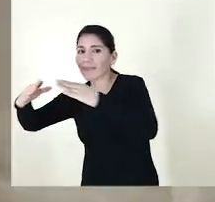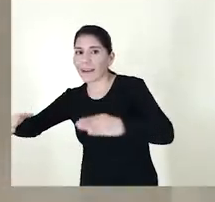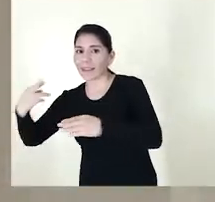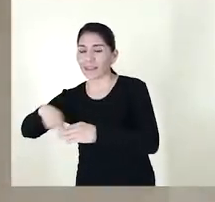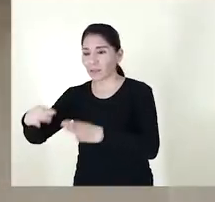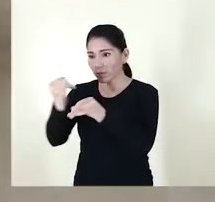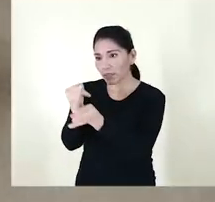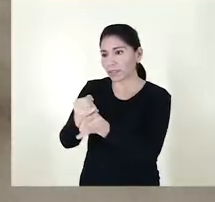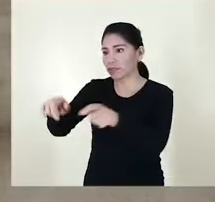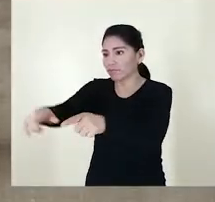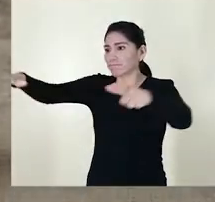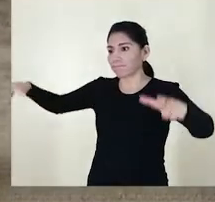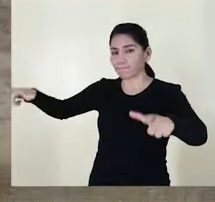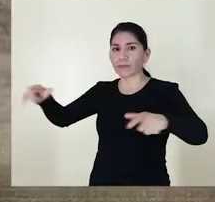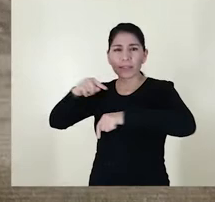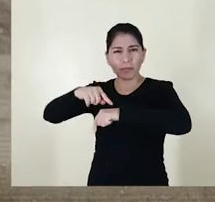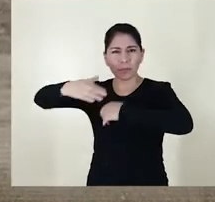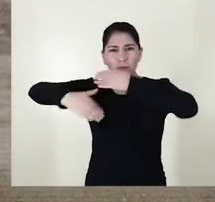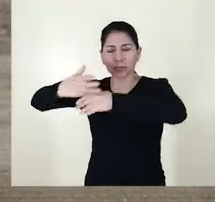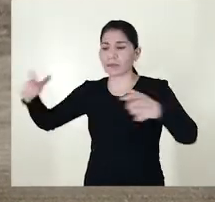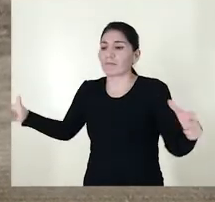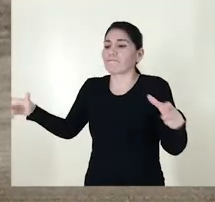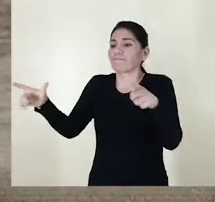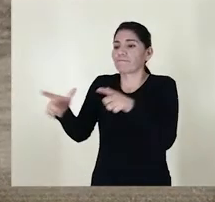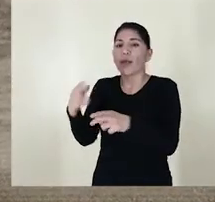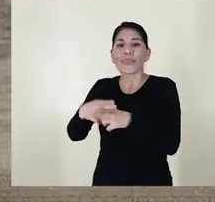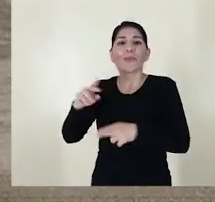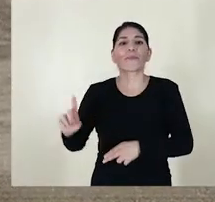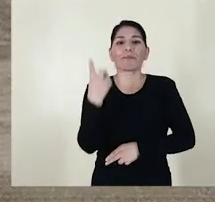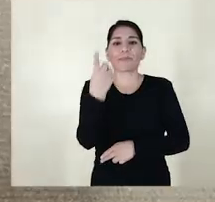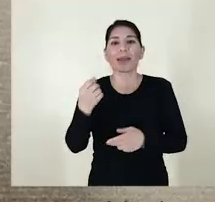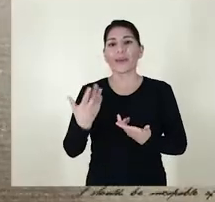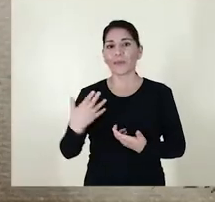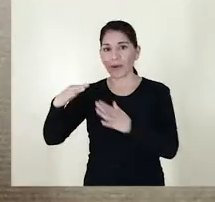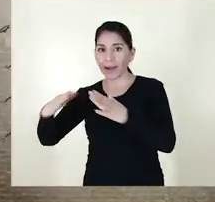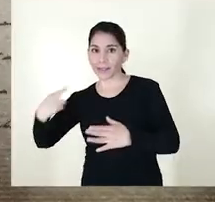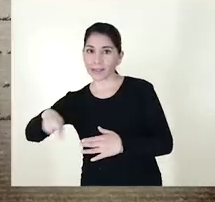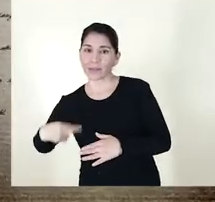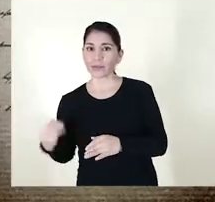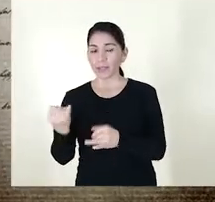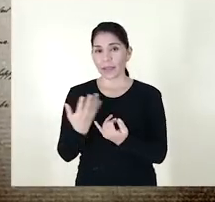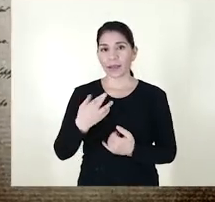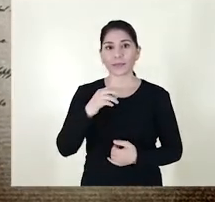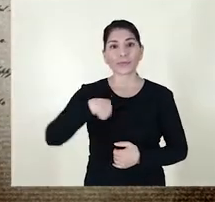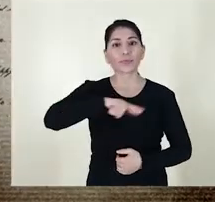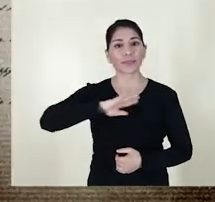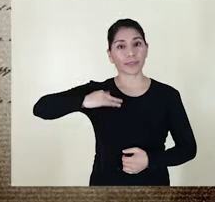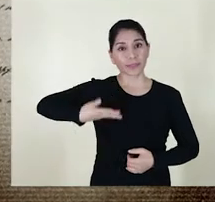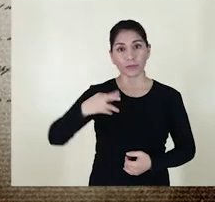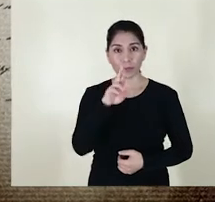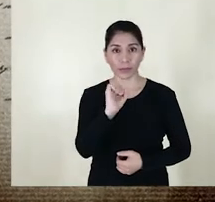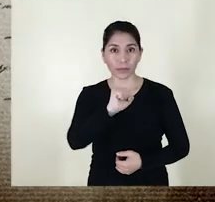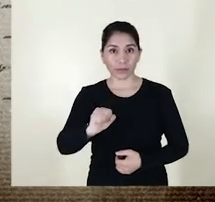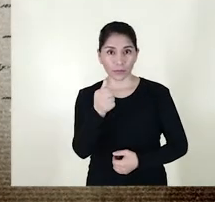convento e iglesia en una gran manzana que se fue disminuyendo en el tiempo. Su nombre original es el Convento y Basílica de Nuestra